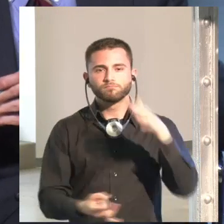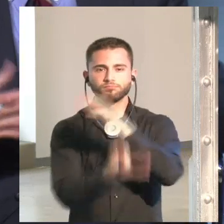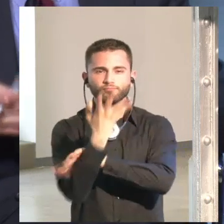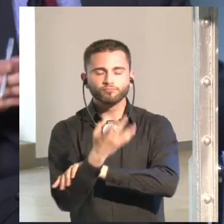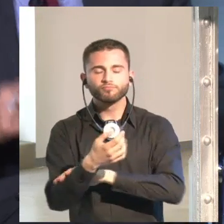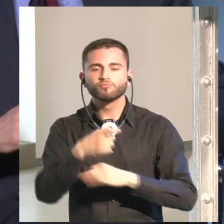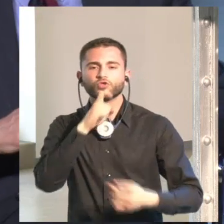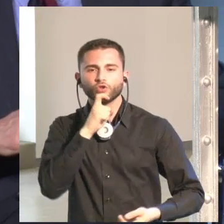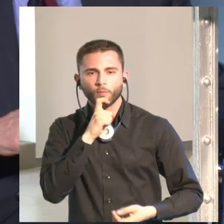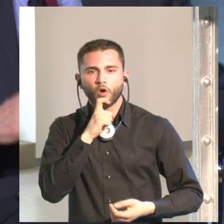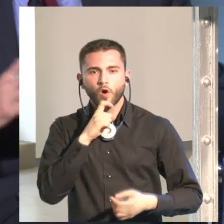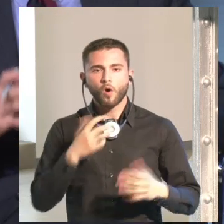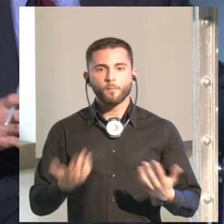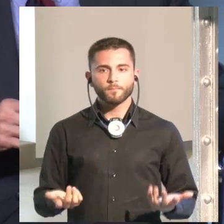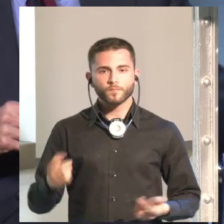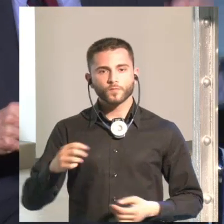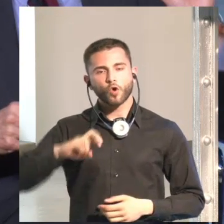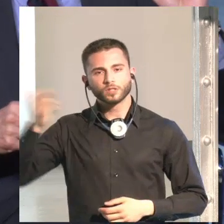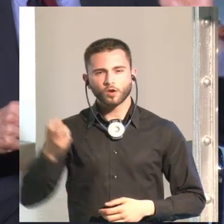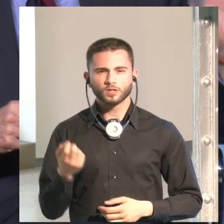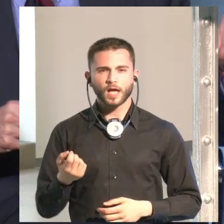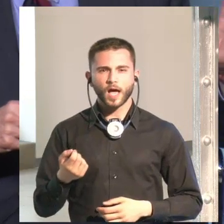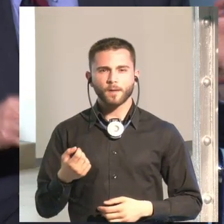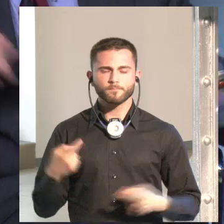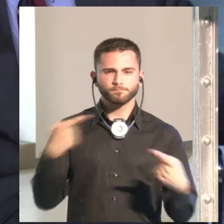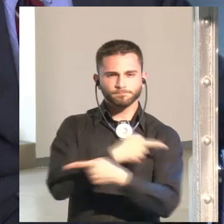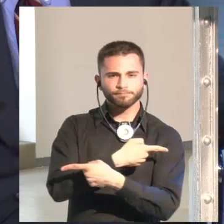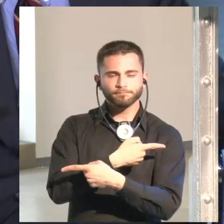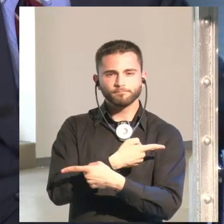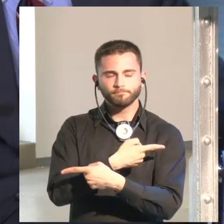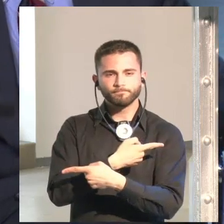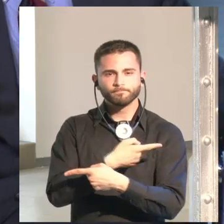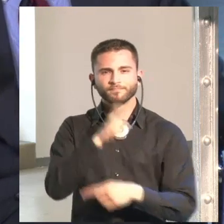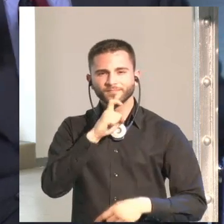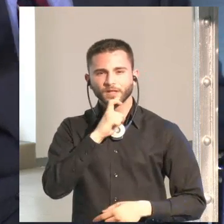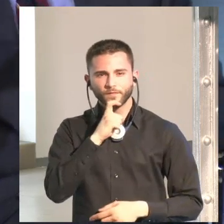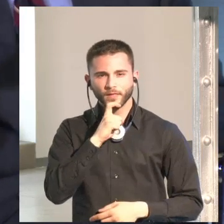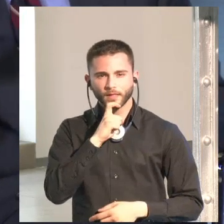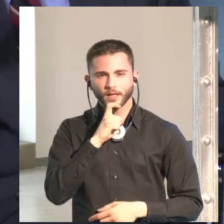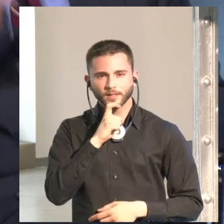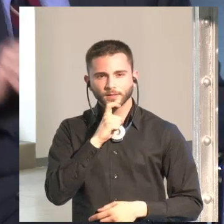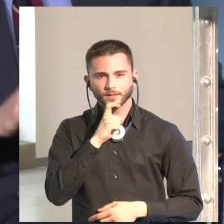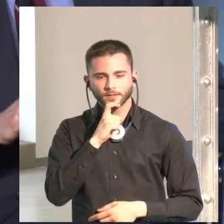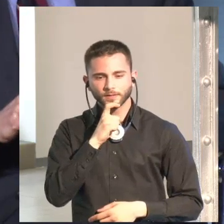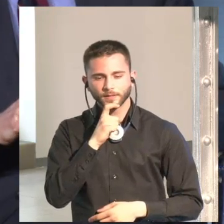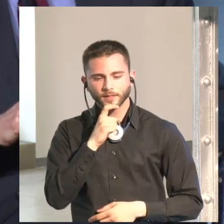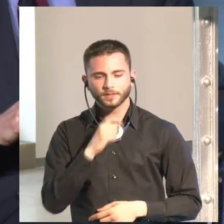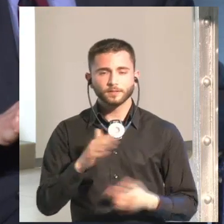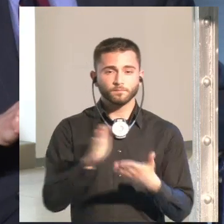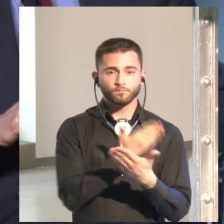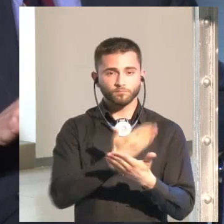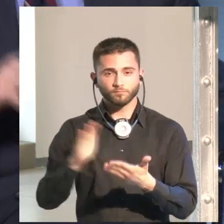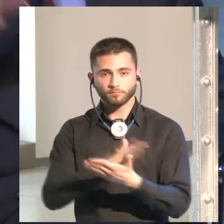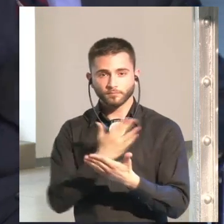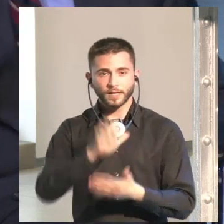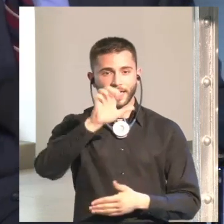sentido, pero que cada vez es más complicada, es la distinción ex ante y ex post, la